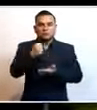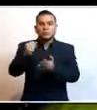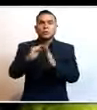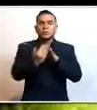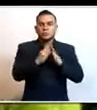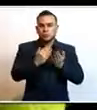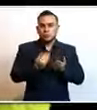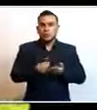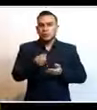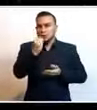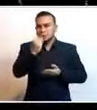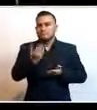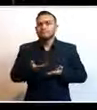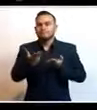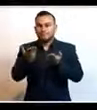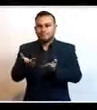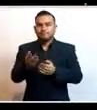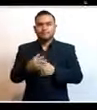comunidades.